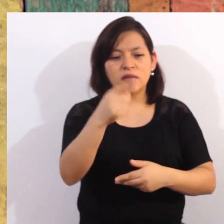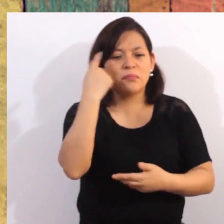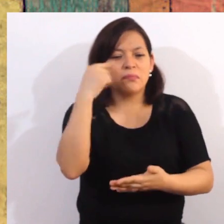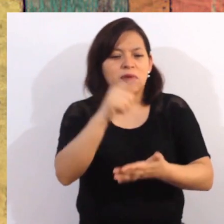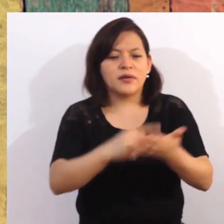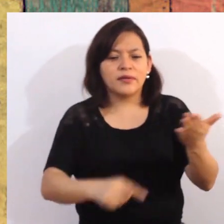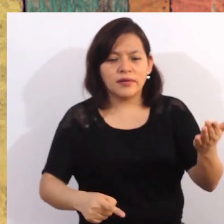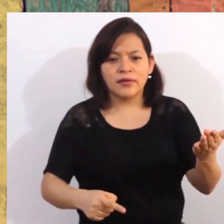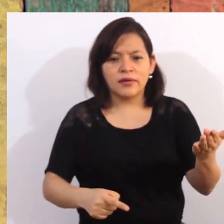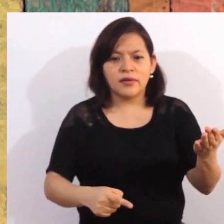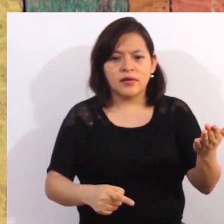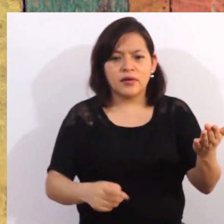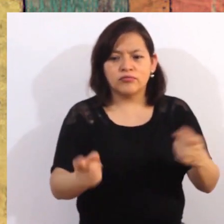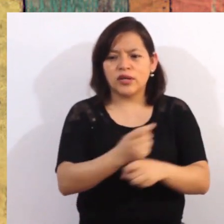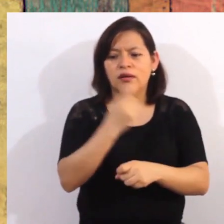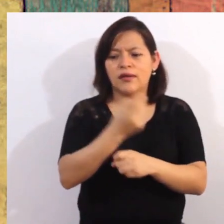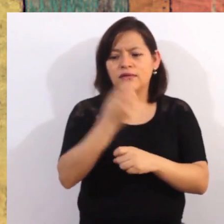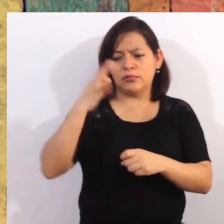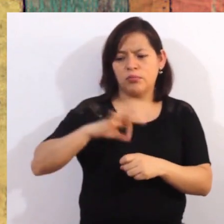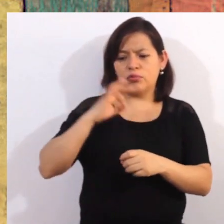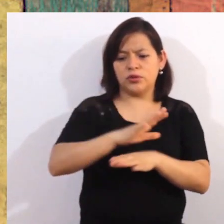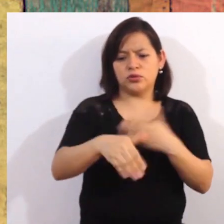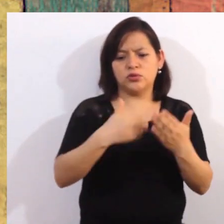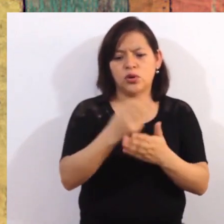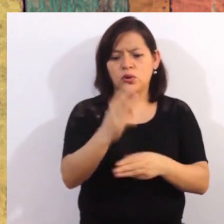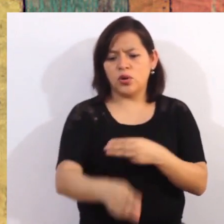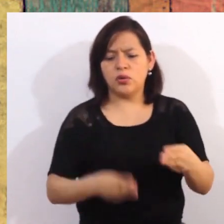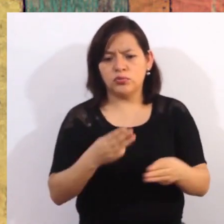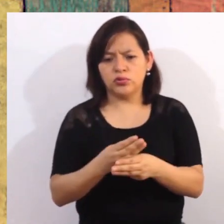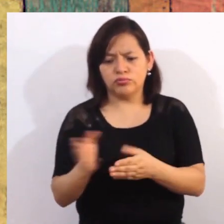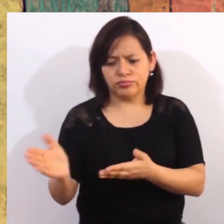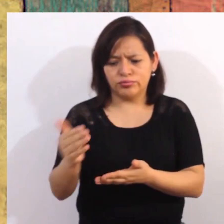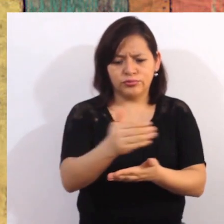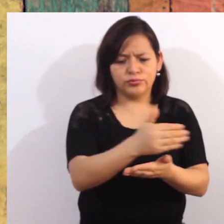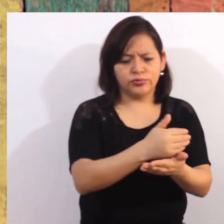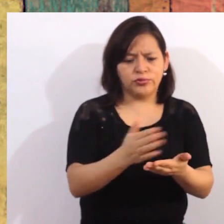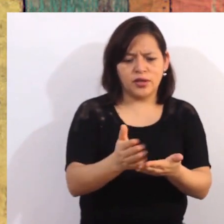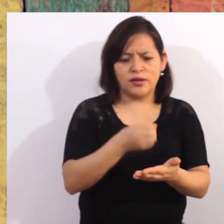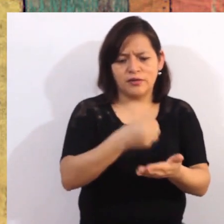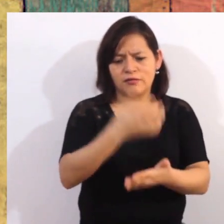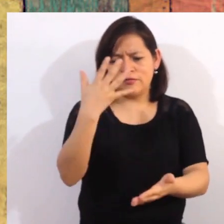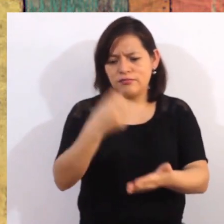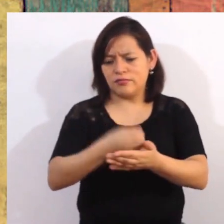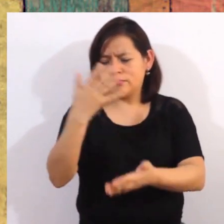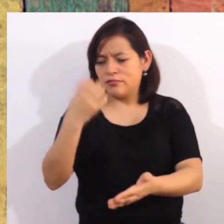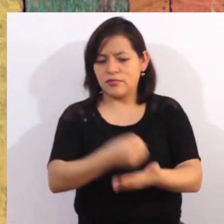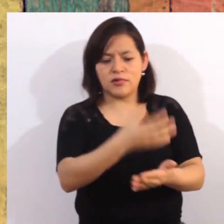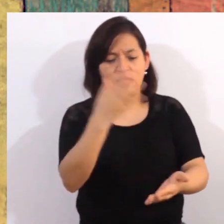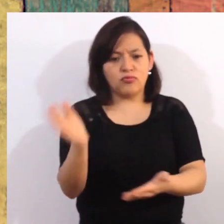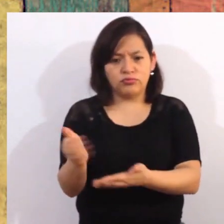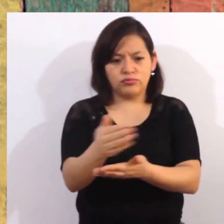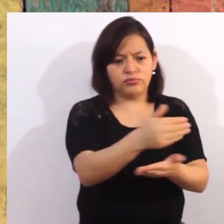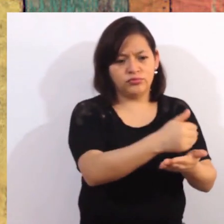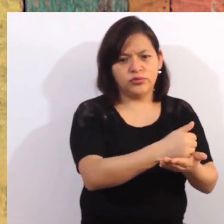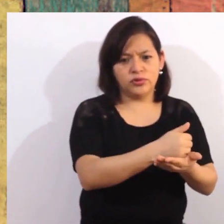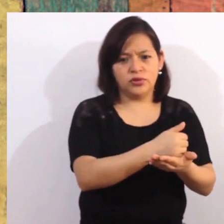sirve a ti, mi querido hermano y amigo, si luchamos por este mundo, amontonamos y amontonamos y